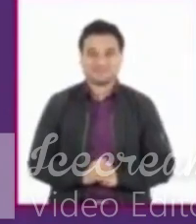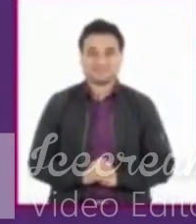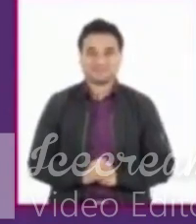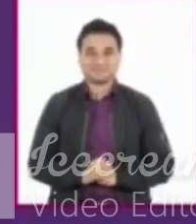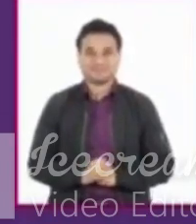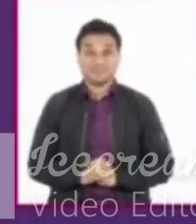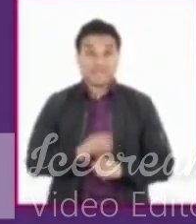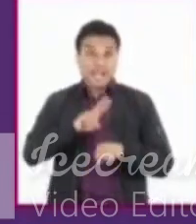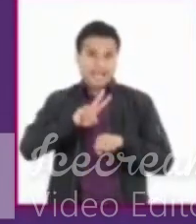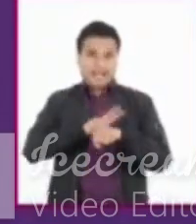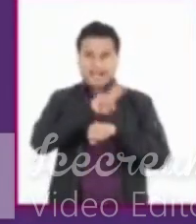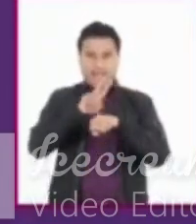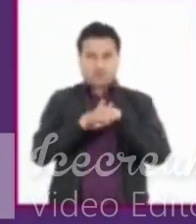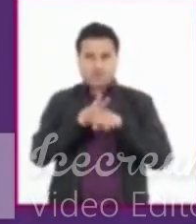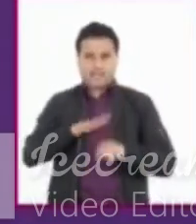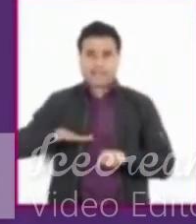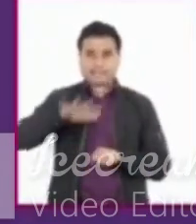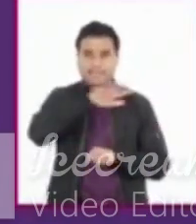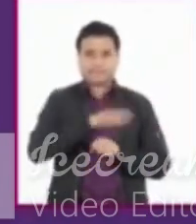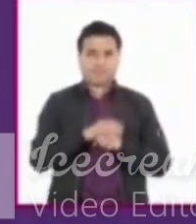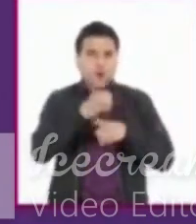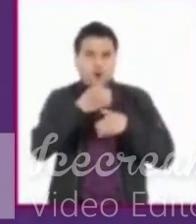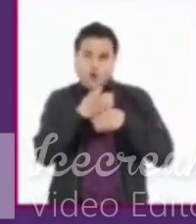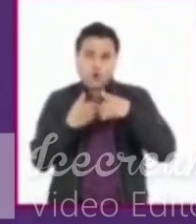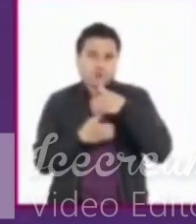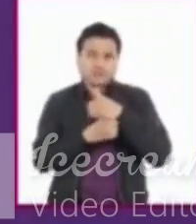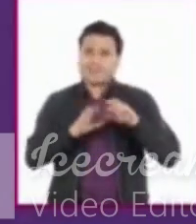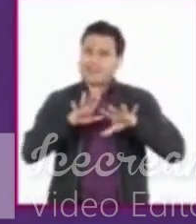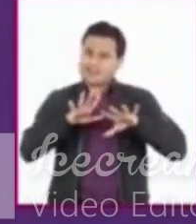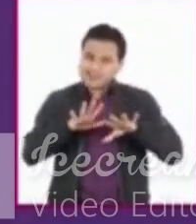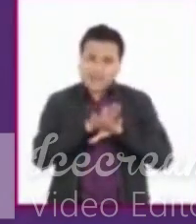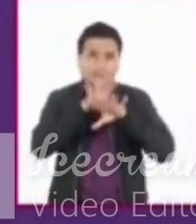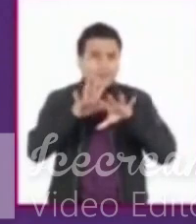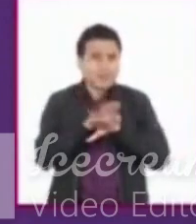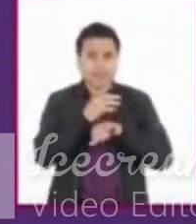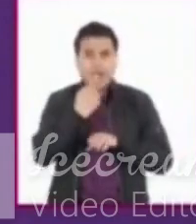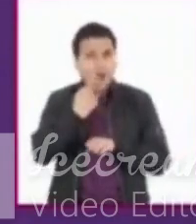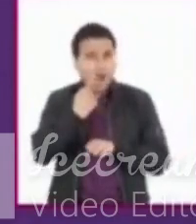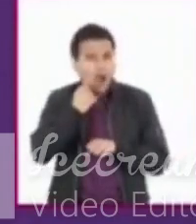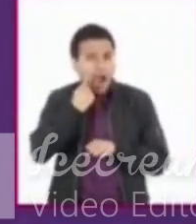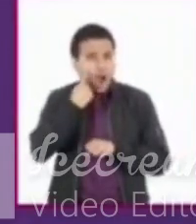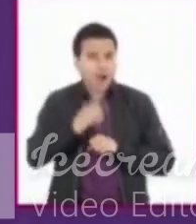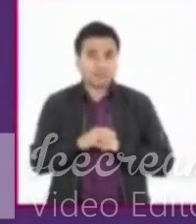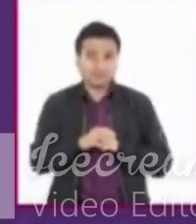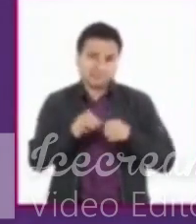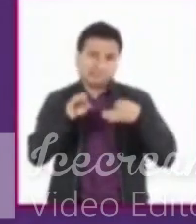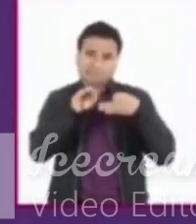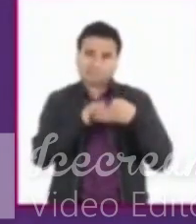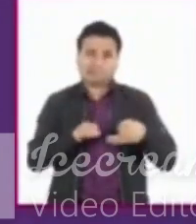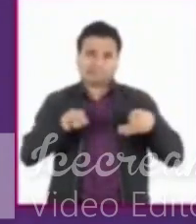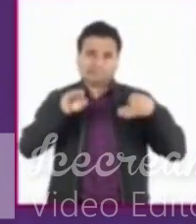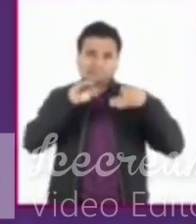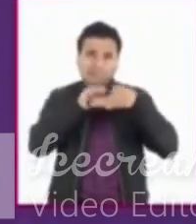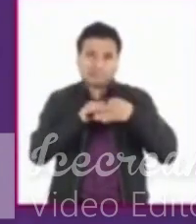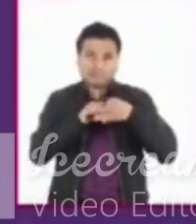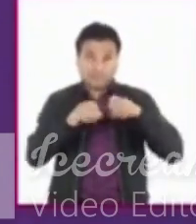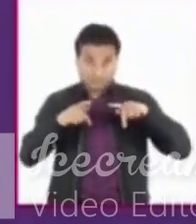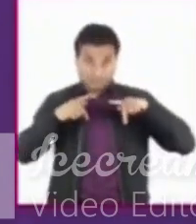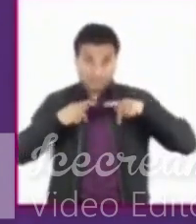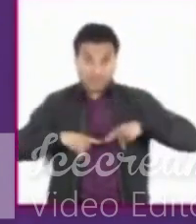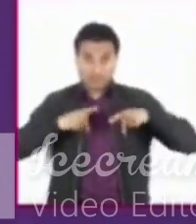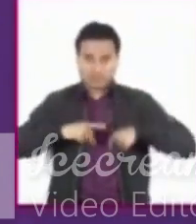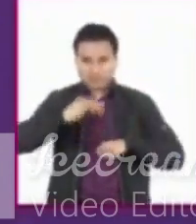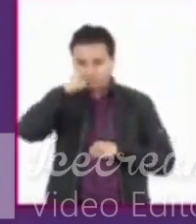En la naturaleza, la materia se transforma continuamente. Estas transformaciones ocurren tan a menudo que pocas veces reflexionamos sobre